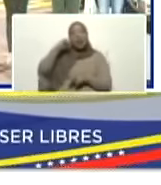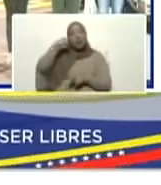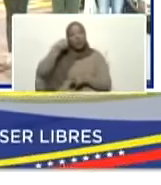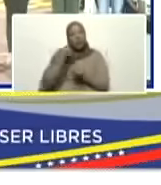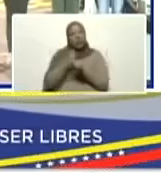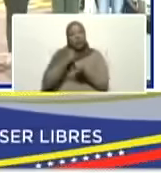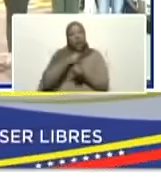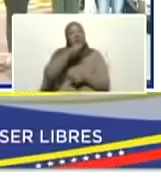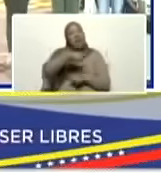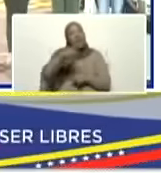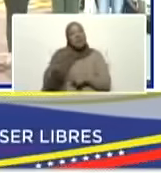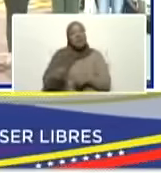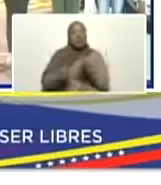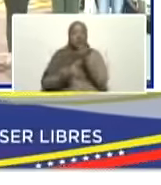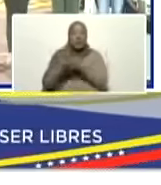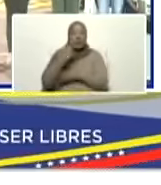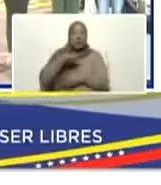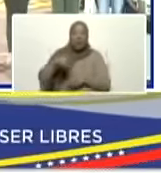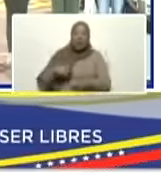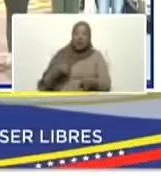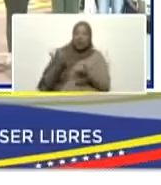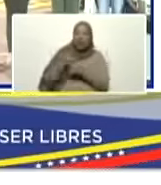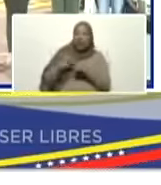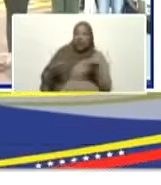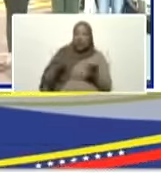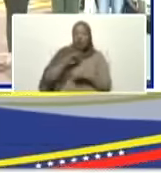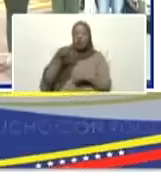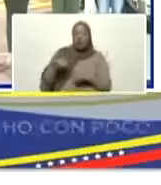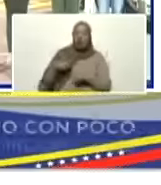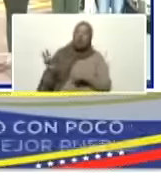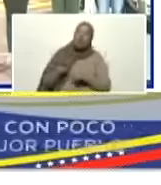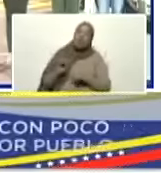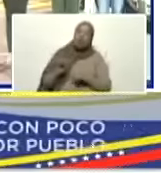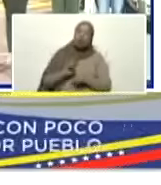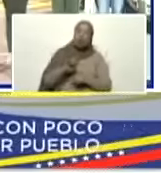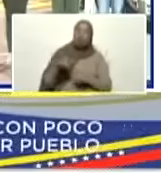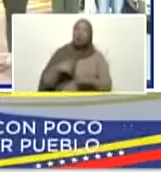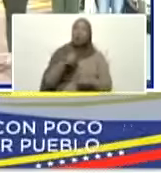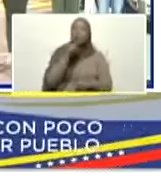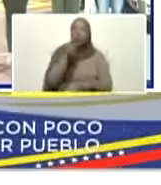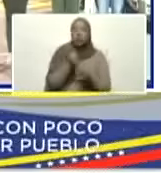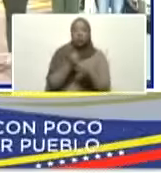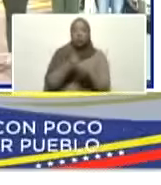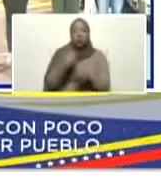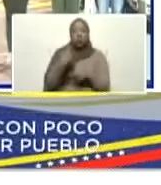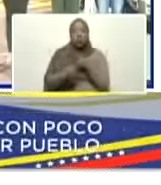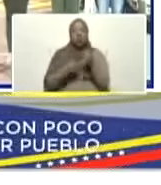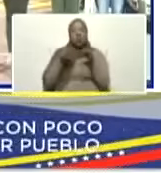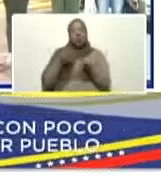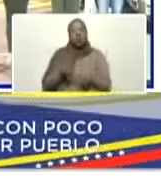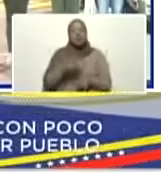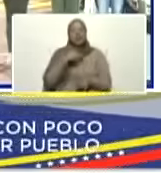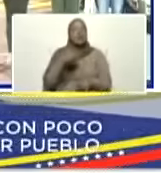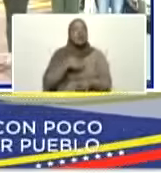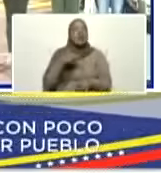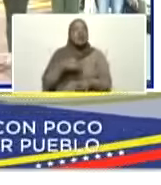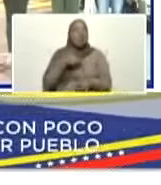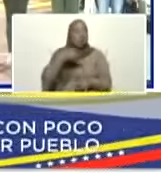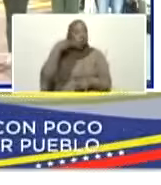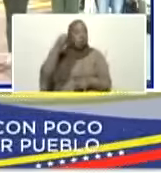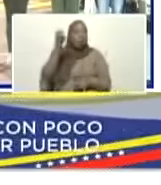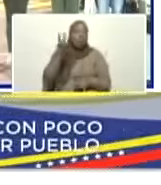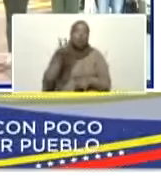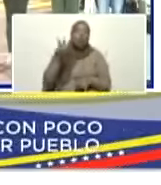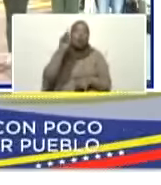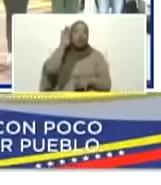la generación fundadora de los libertadores y libertadoras, porque nosotros vamos a hacer sentir orgullo a las